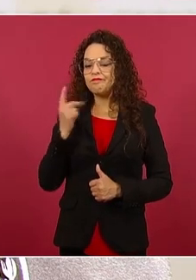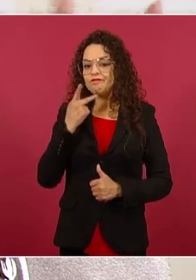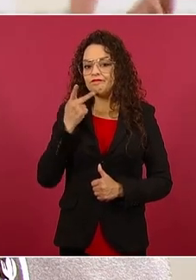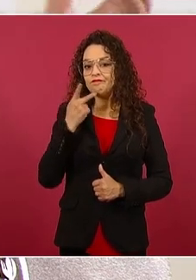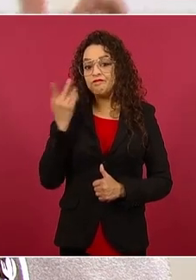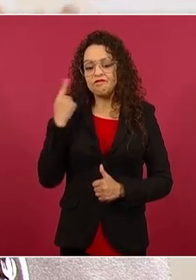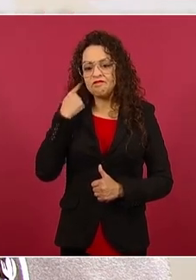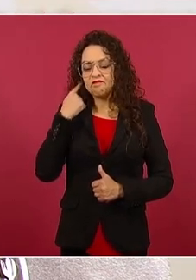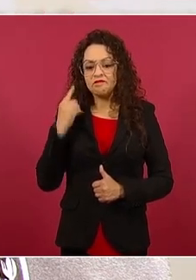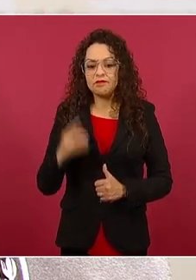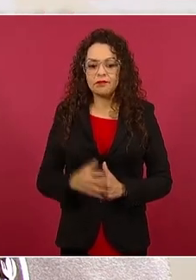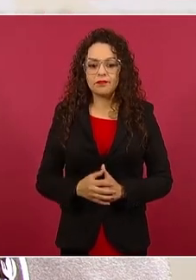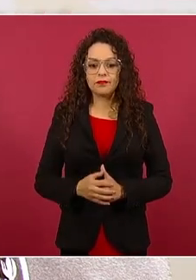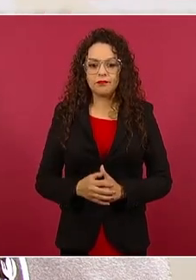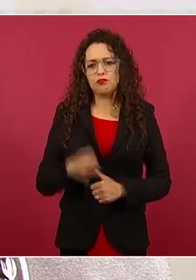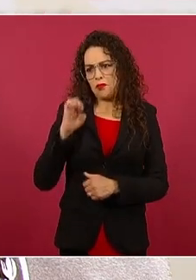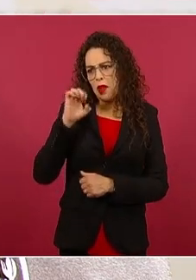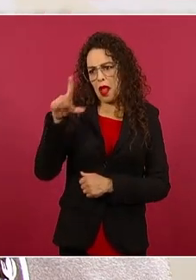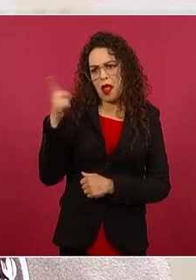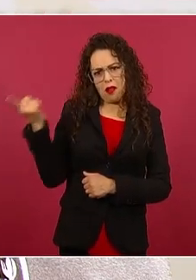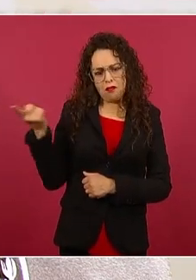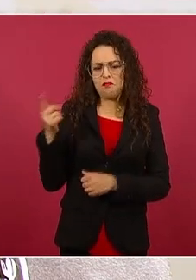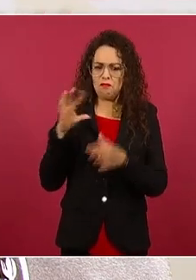Pero que aclare él ya con eso.